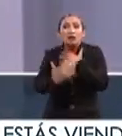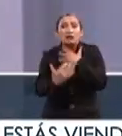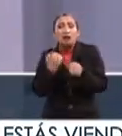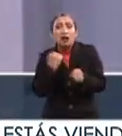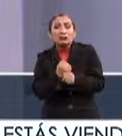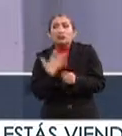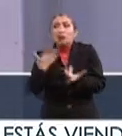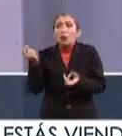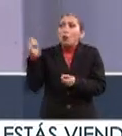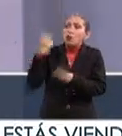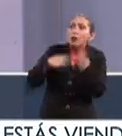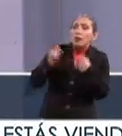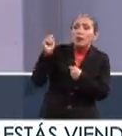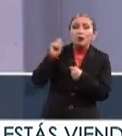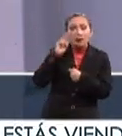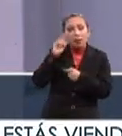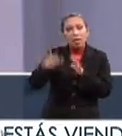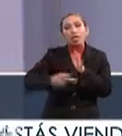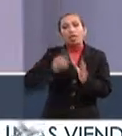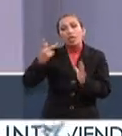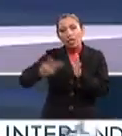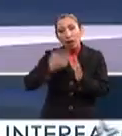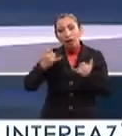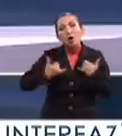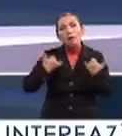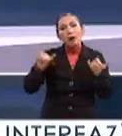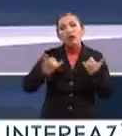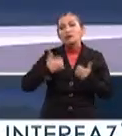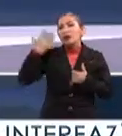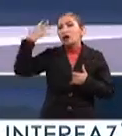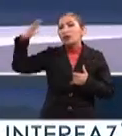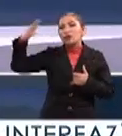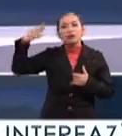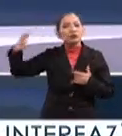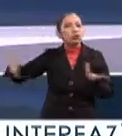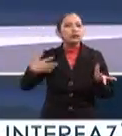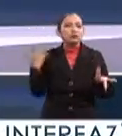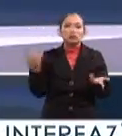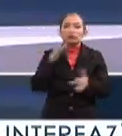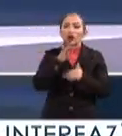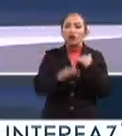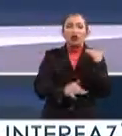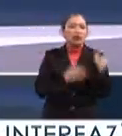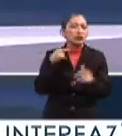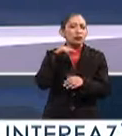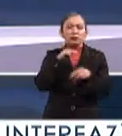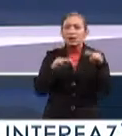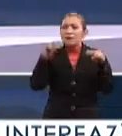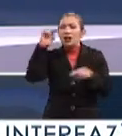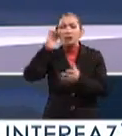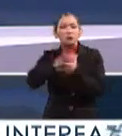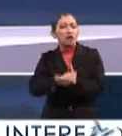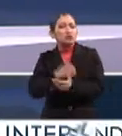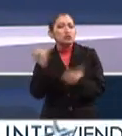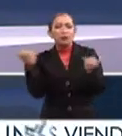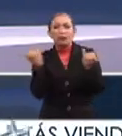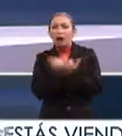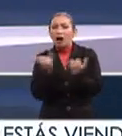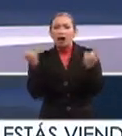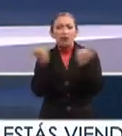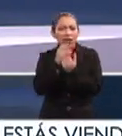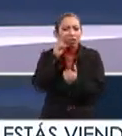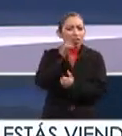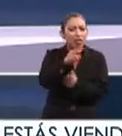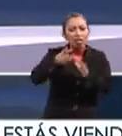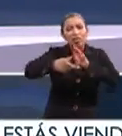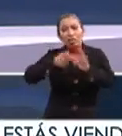años. Y esto lo vemos en jóvenes, lo vemos en no tan jóvenes, lo vemos en los de mi edad, en gente madura, matrimonios, en matrimonios. En todos lados. Y